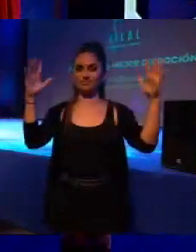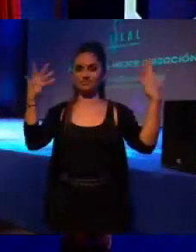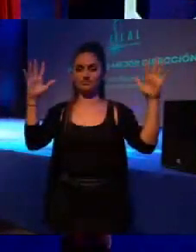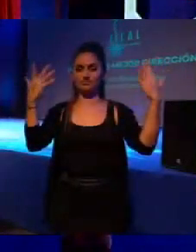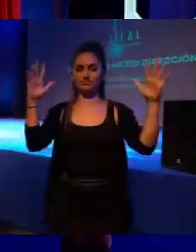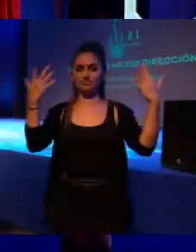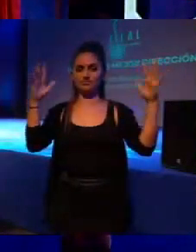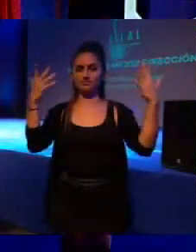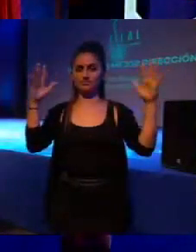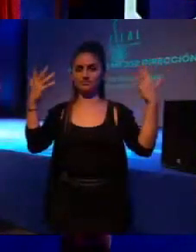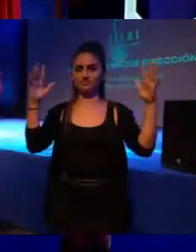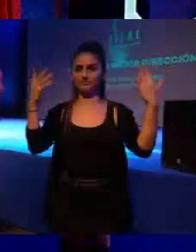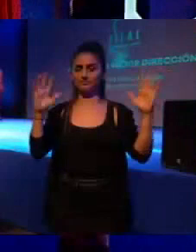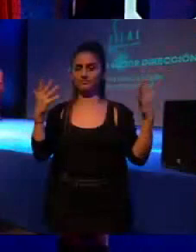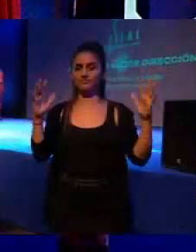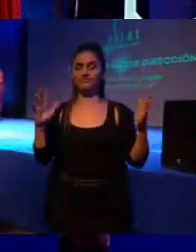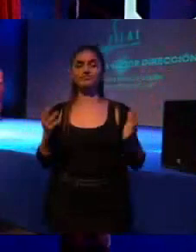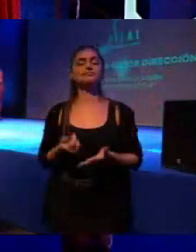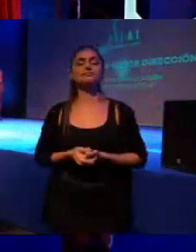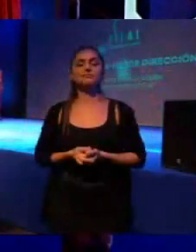Vale. Vamos por aquí, ¿no?